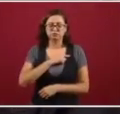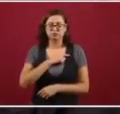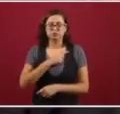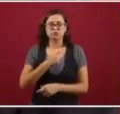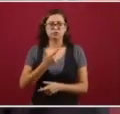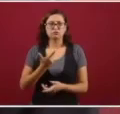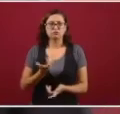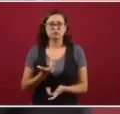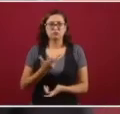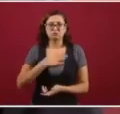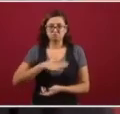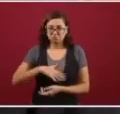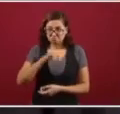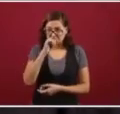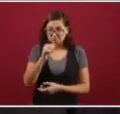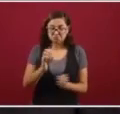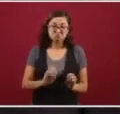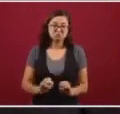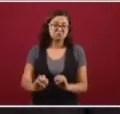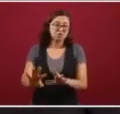ninguna injusticia,